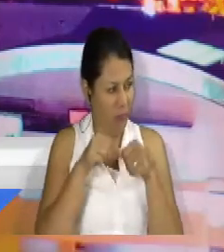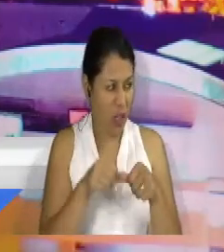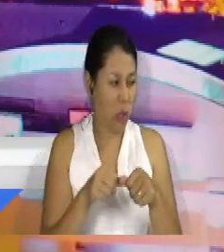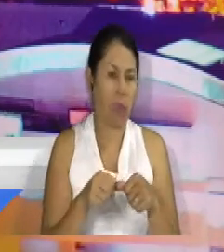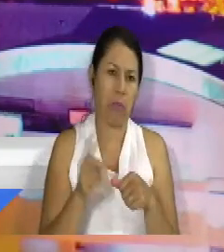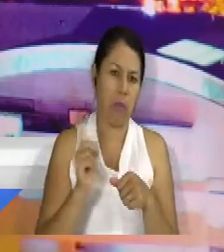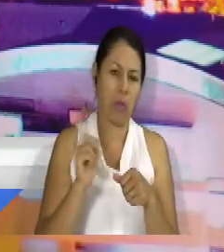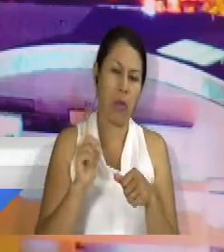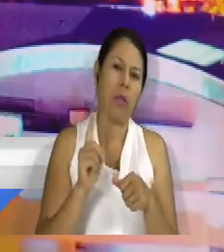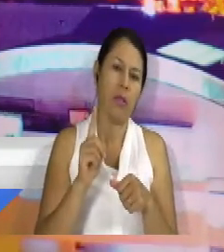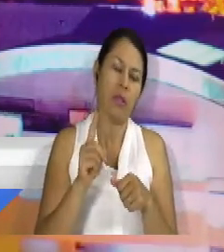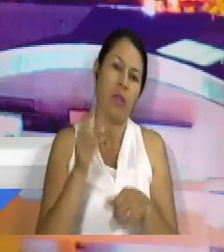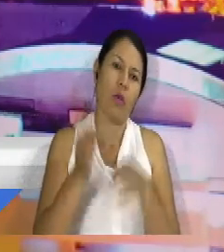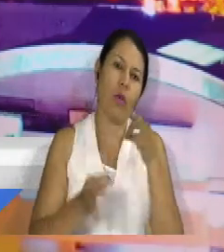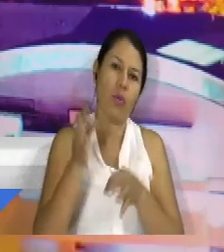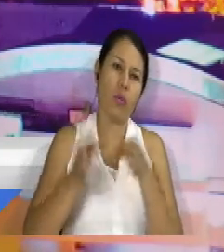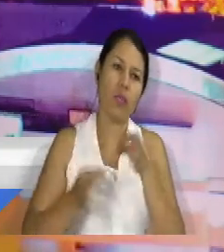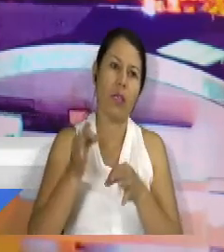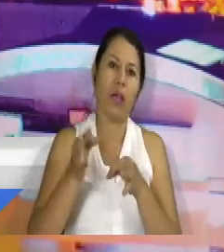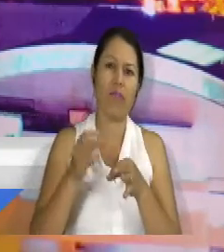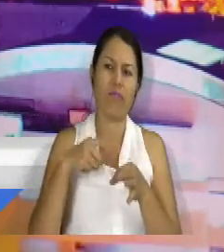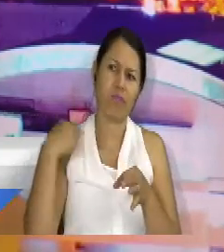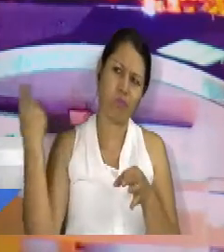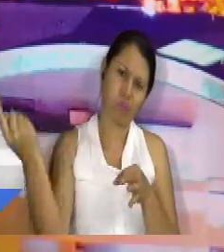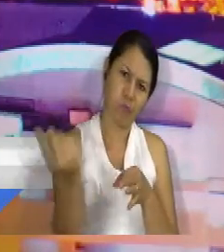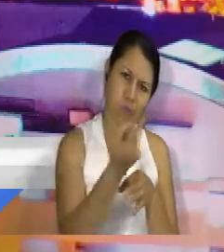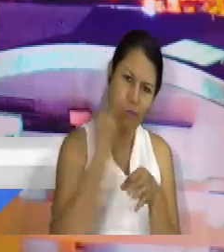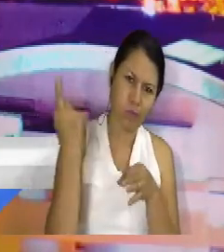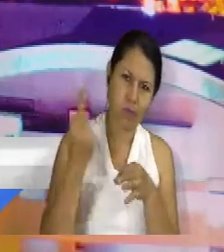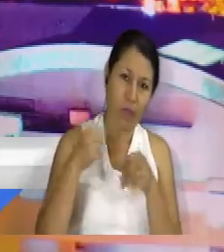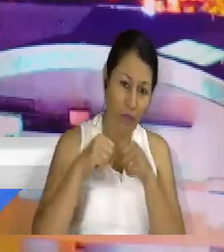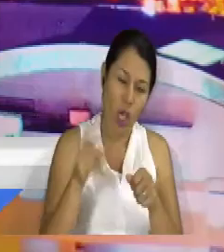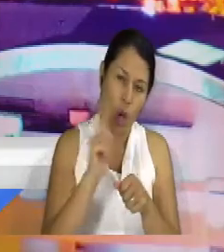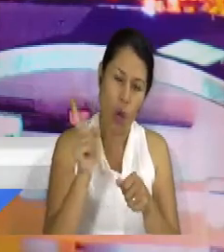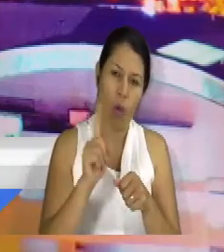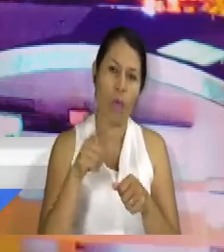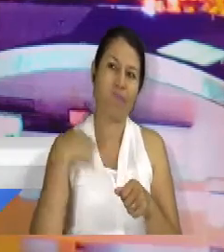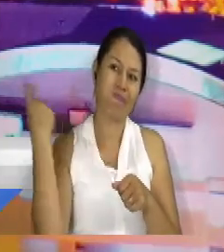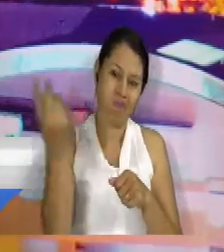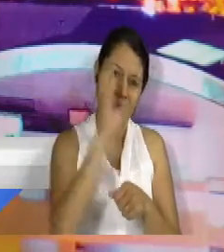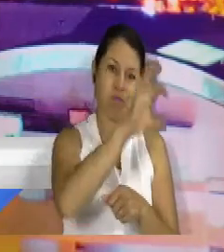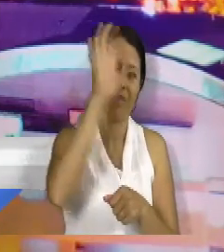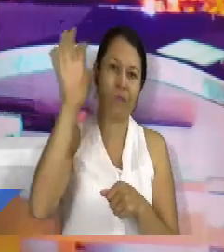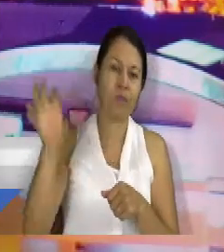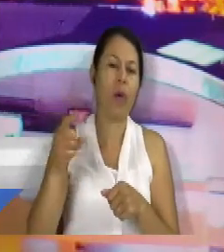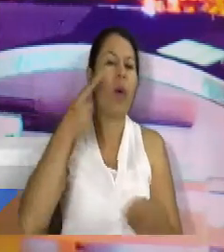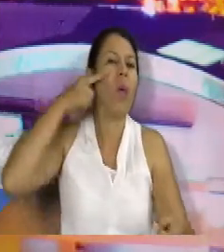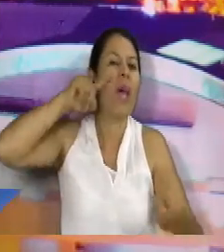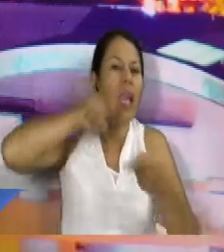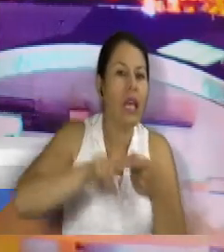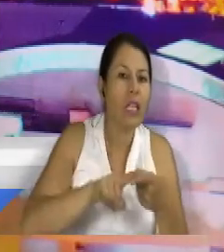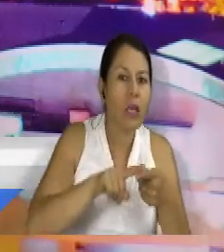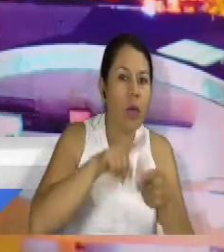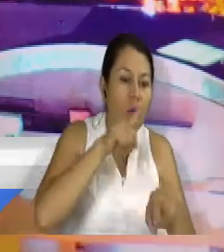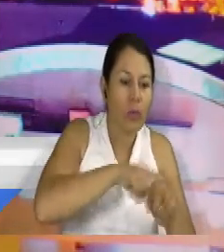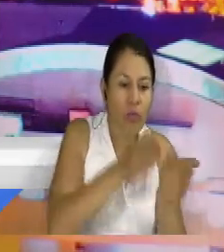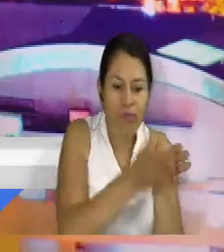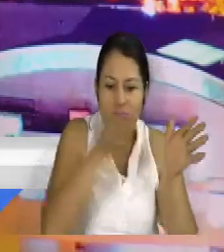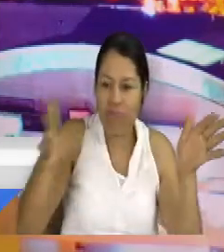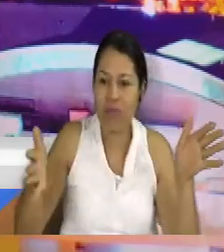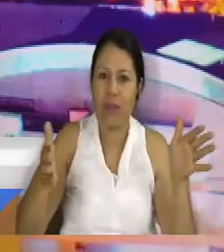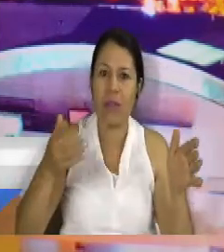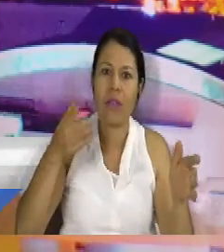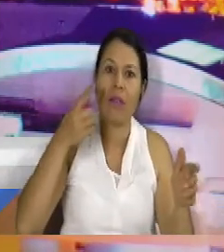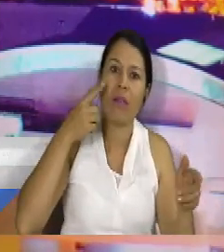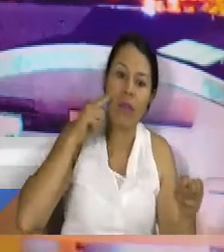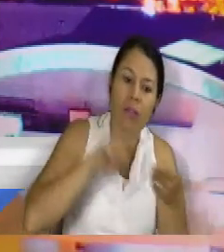mundo se aplica para superar un conflicto armado o para superar una dictadura militar. En este